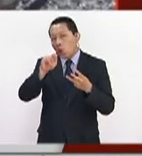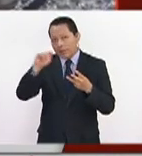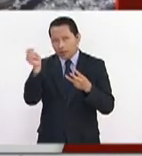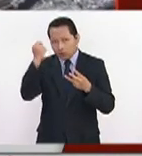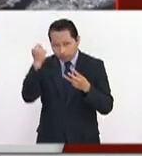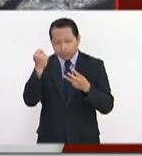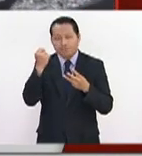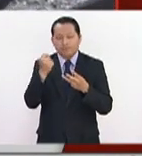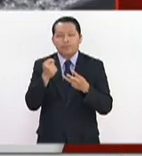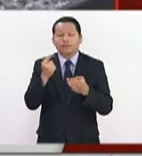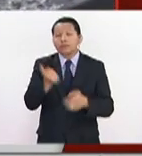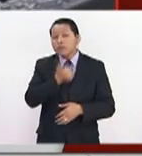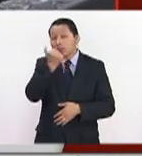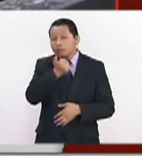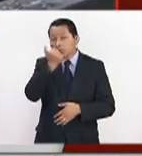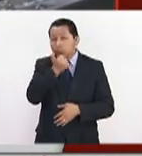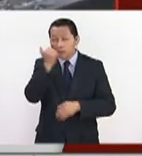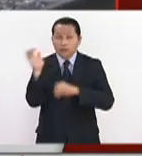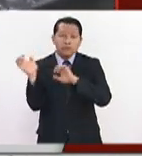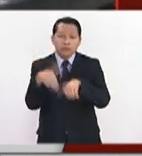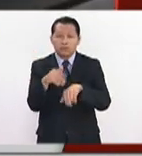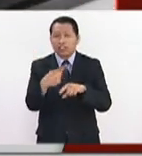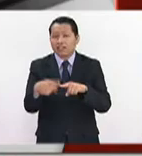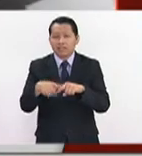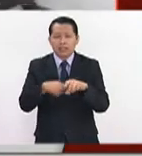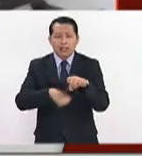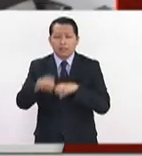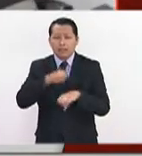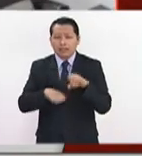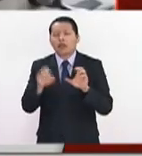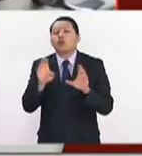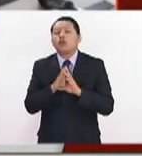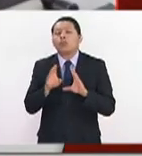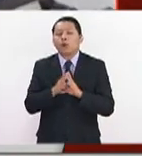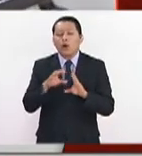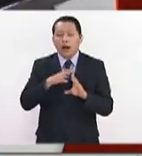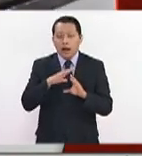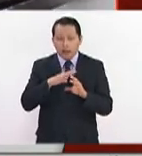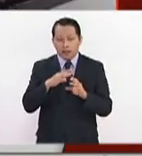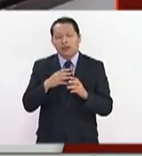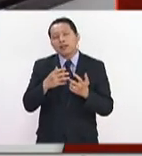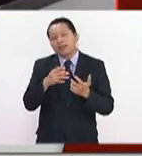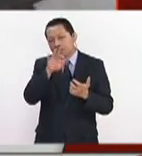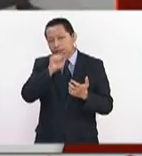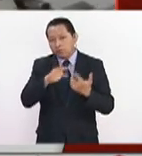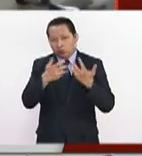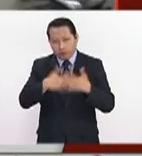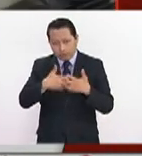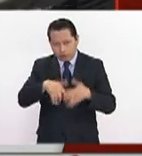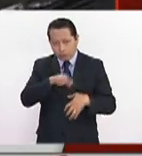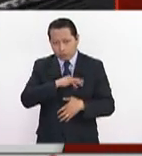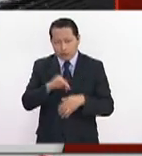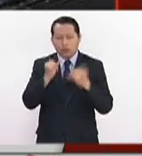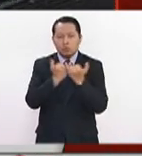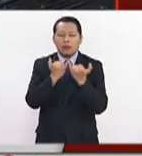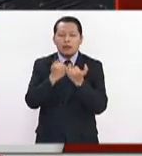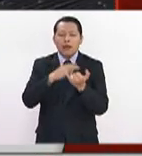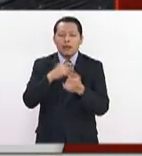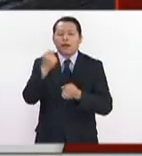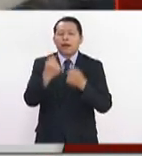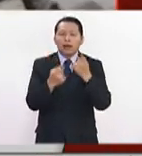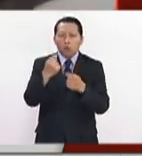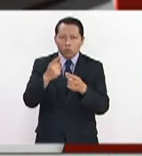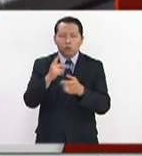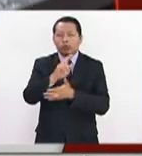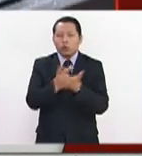fundamentalmente. Nuestros alumnos se incorporan con varias de las empresas a través de estancias industriales y a través de algunos